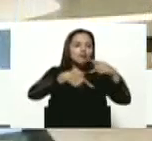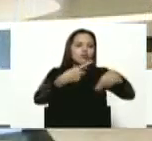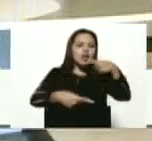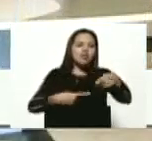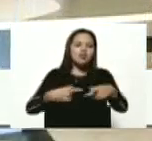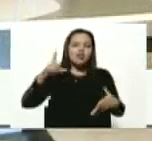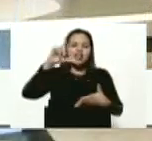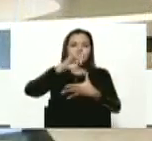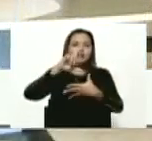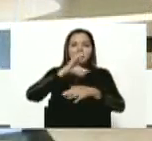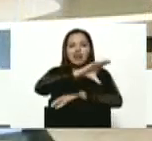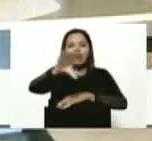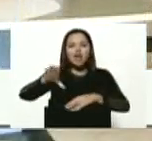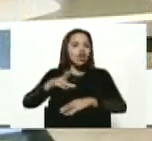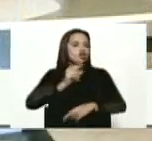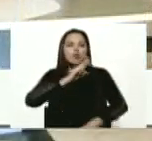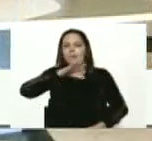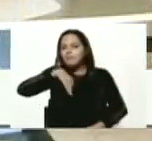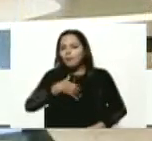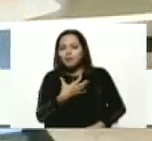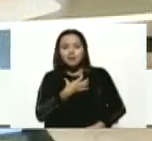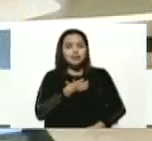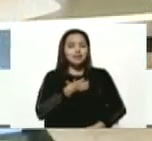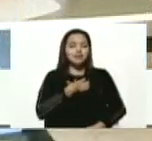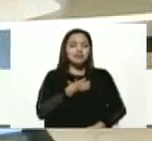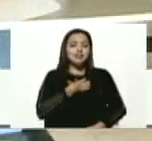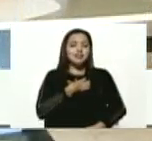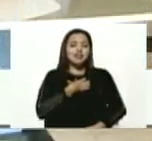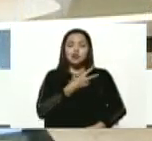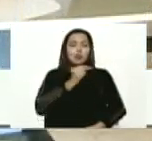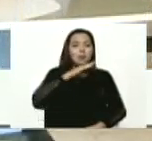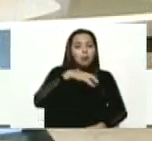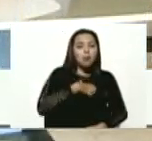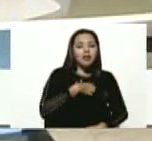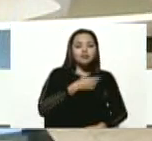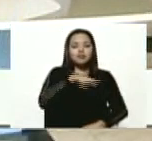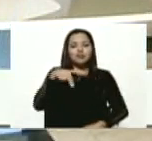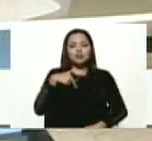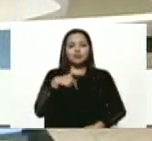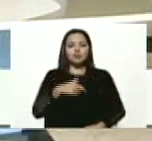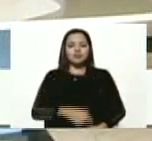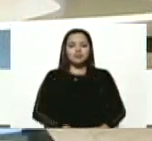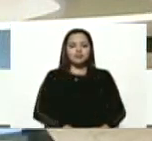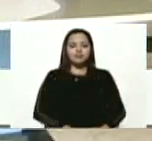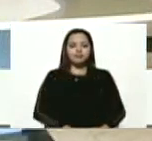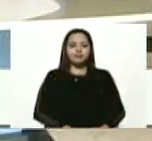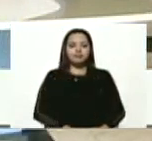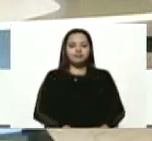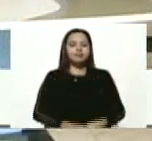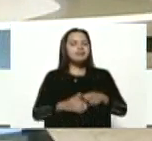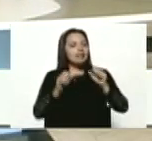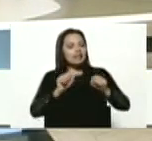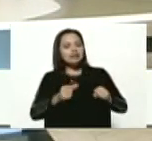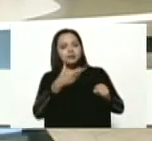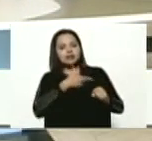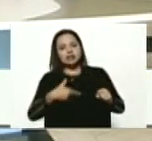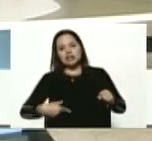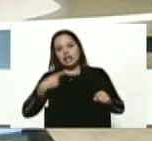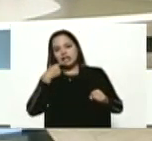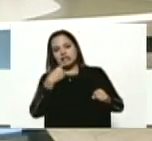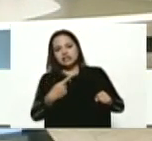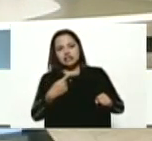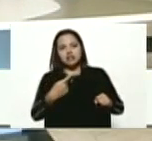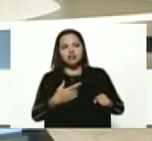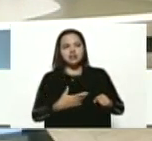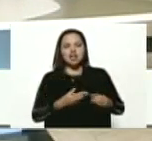Caribe. No han podido ni podrán con nosotros. Bueno, presidente, le decía que la experiencia con León Heredia... ¿Cómo es